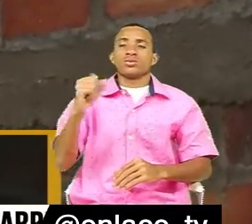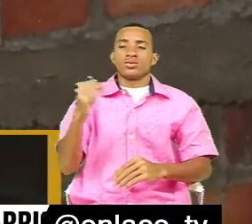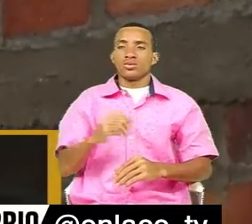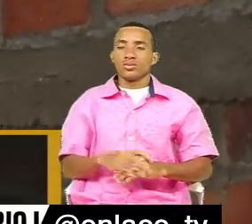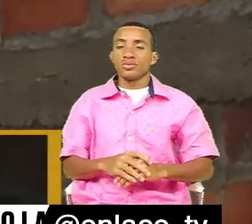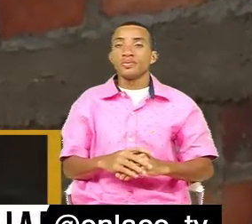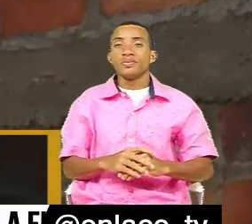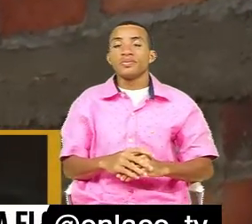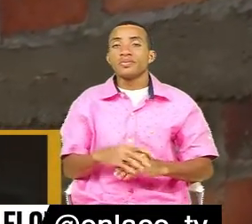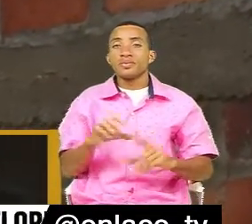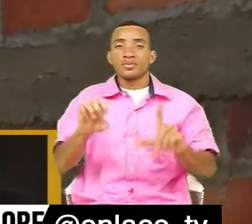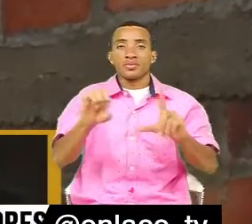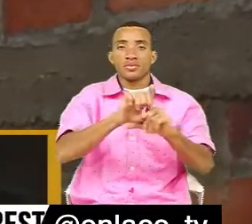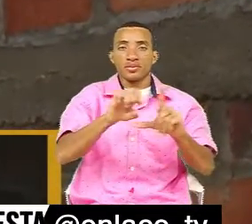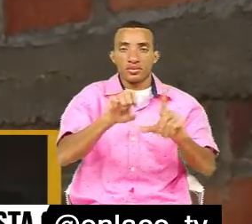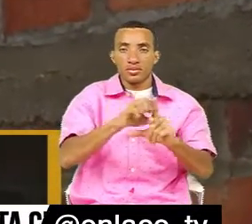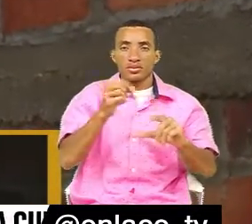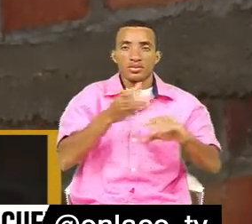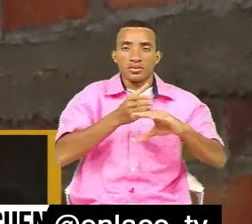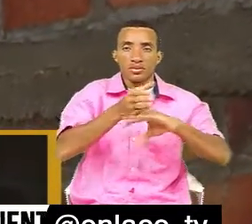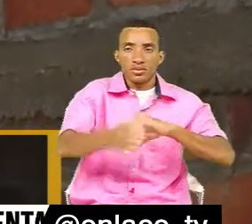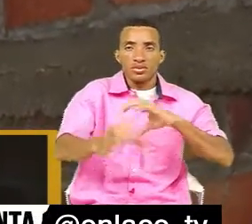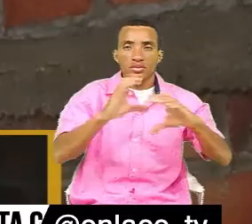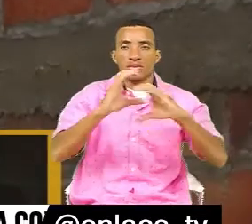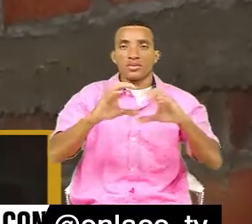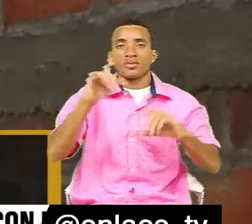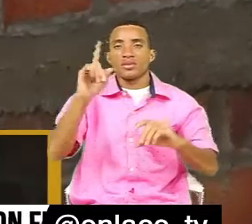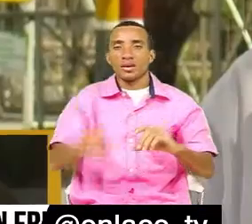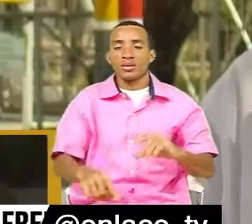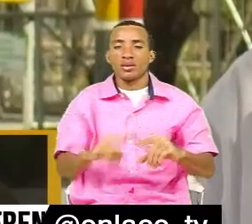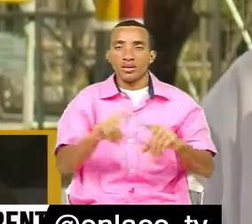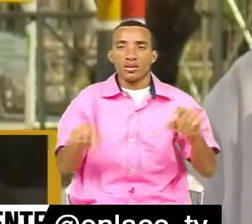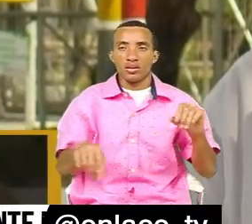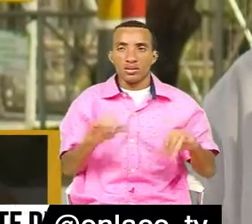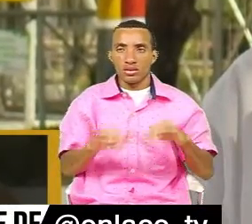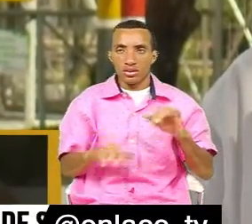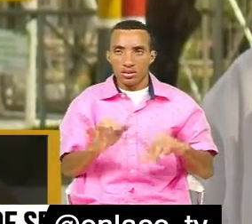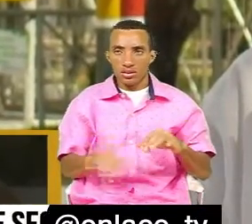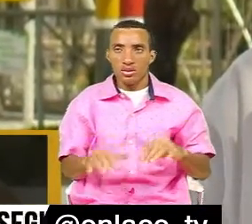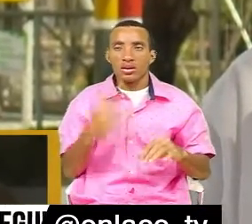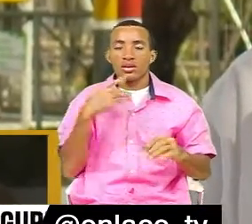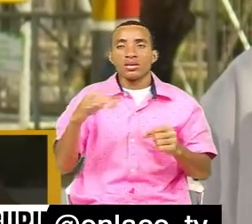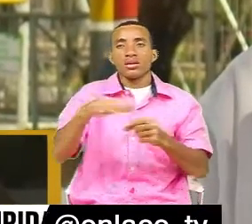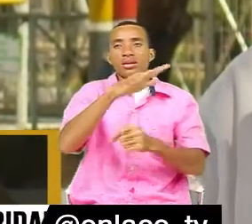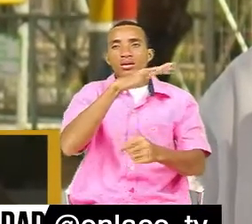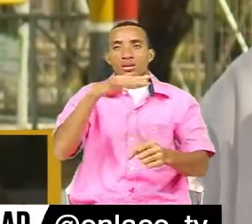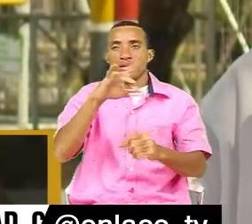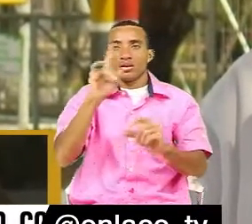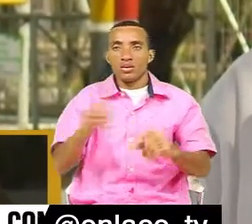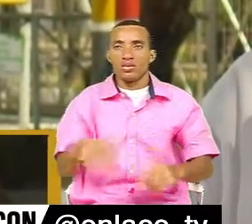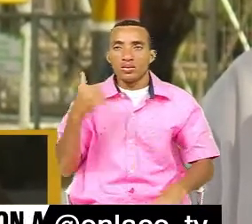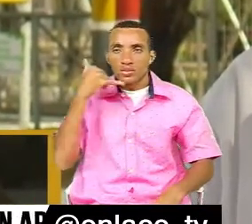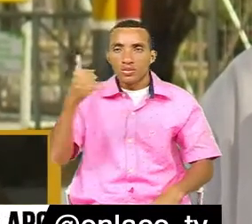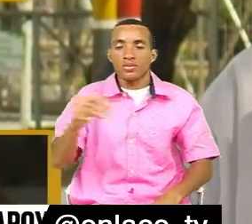través de Enlace Televisión, a través de los medios de comunicación, a través de la Secretaría de Medio Ambiente, por parte de la Alcaldía Municipal, pueden llamarnos